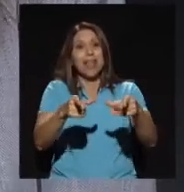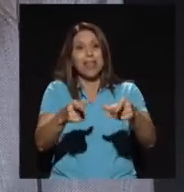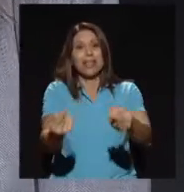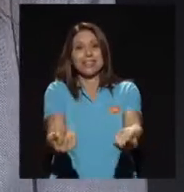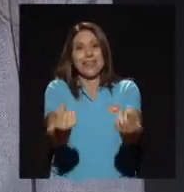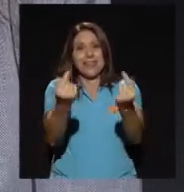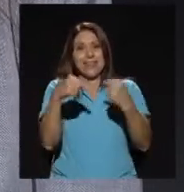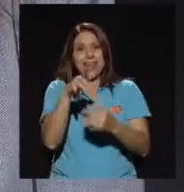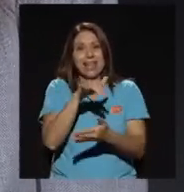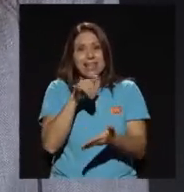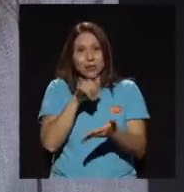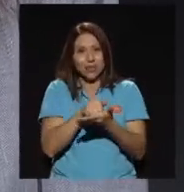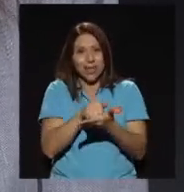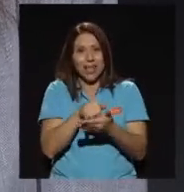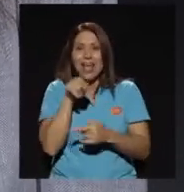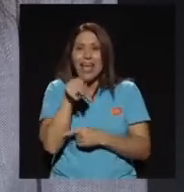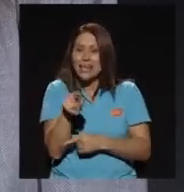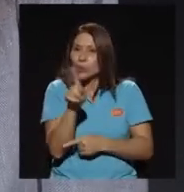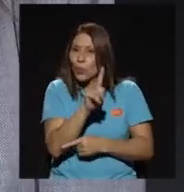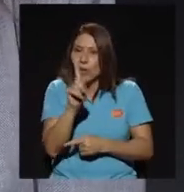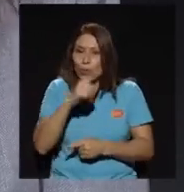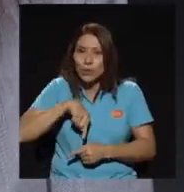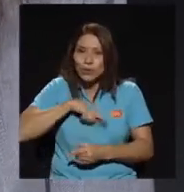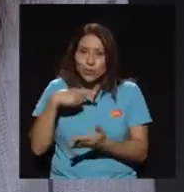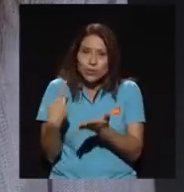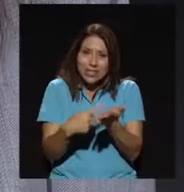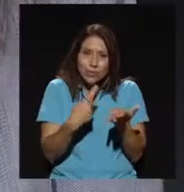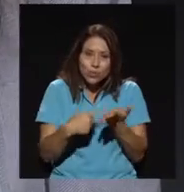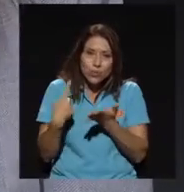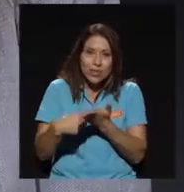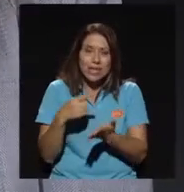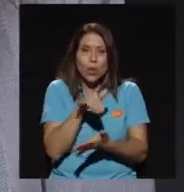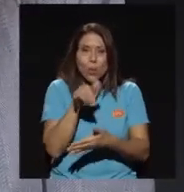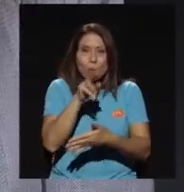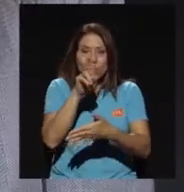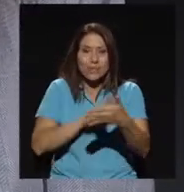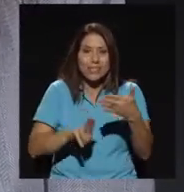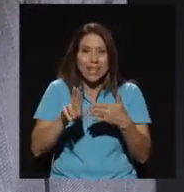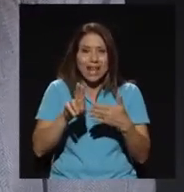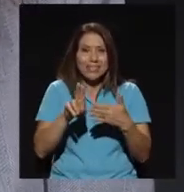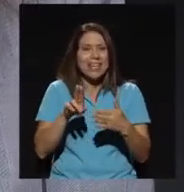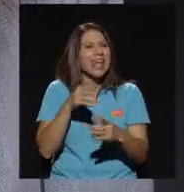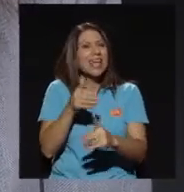como universidades y el tipo de impacto que queremos tener en las regiones.